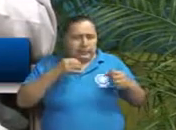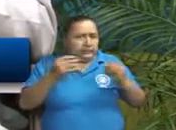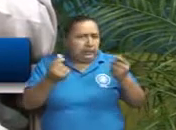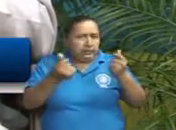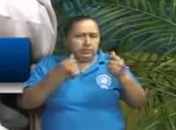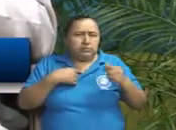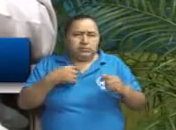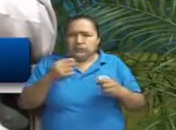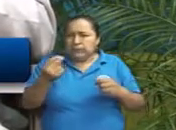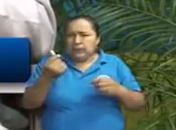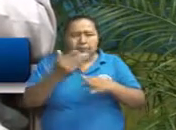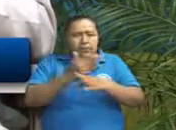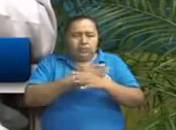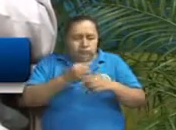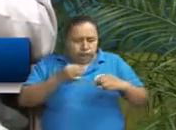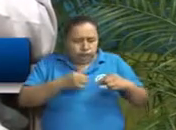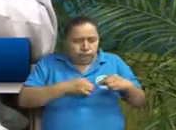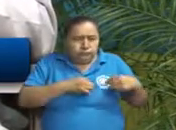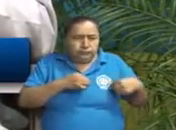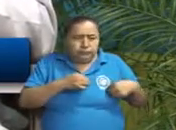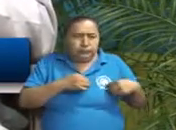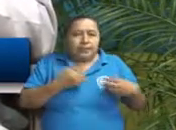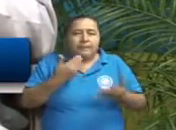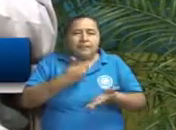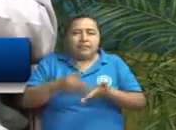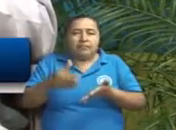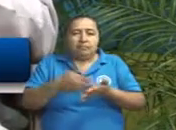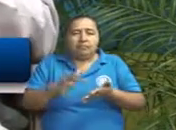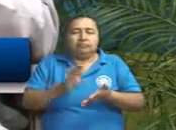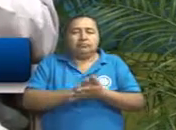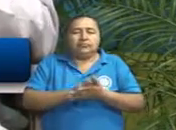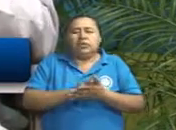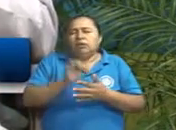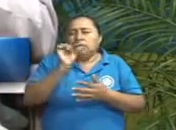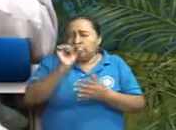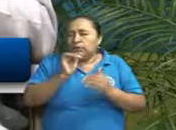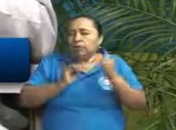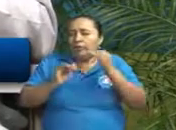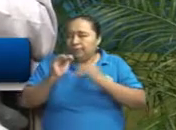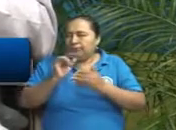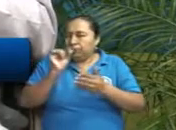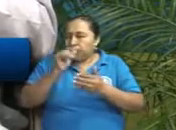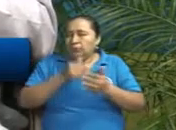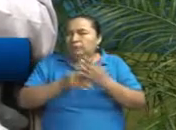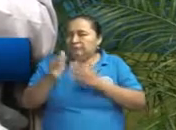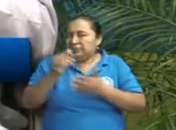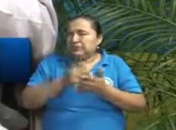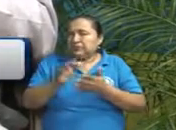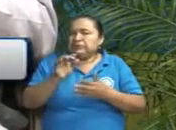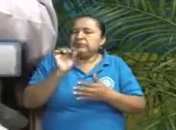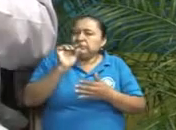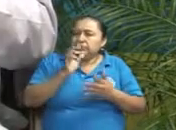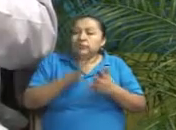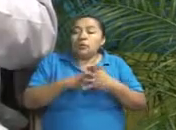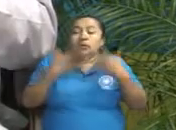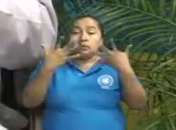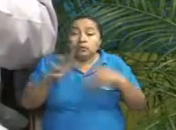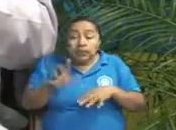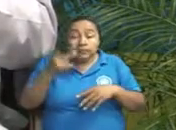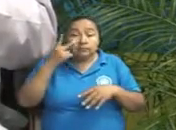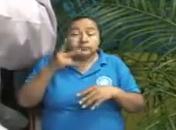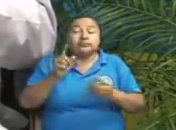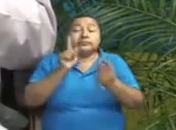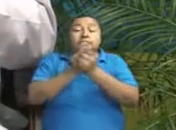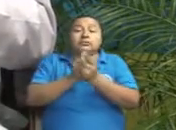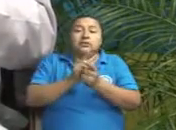forma temprana esa lesión. Es más fácil. Es como un poco más fácil, exactamente, ¿sí? Y una vez que se detecta,